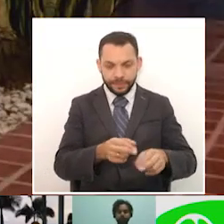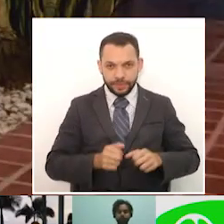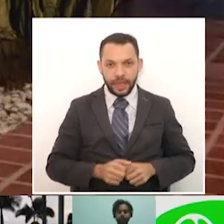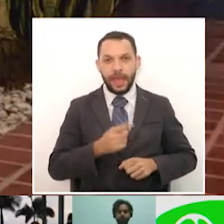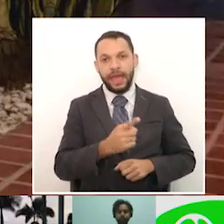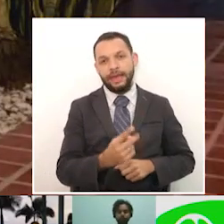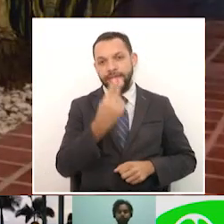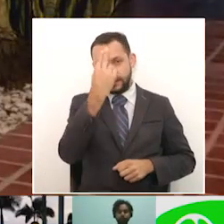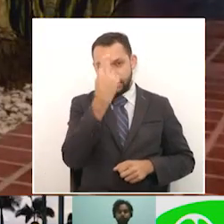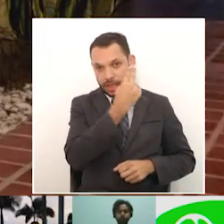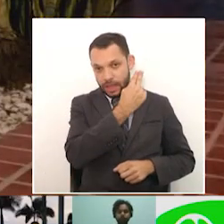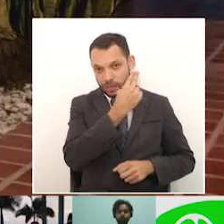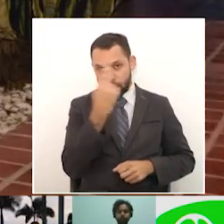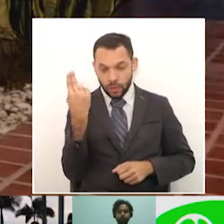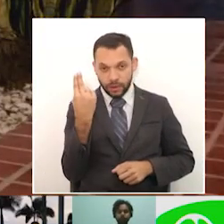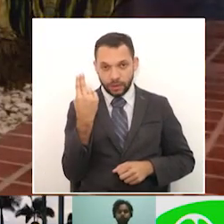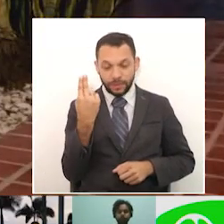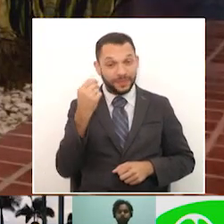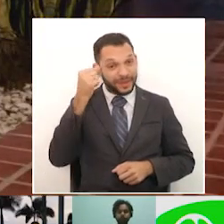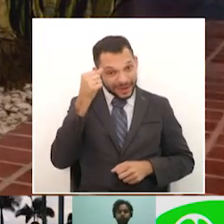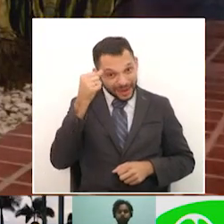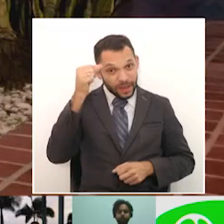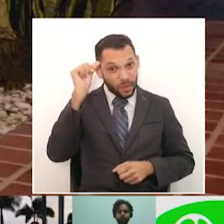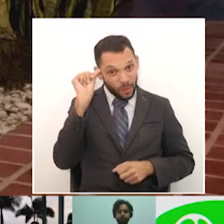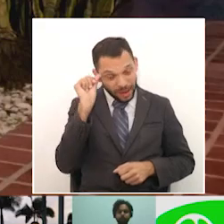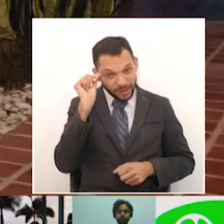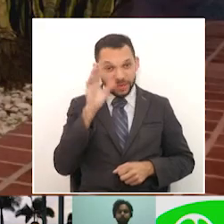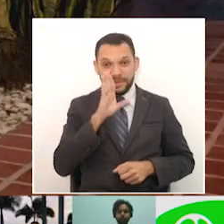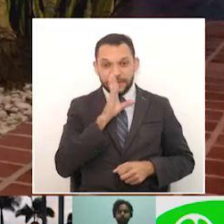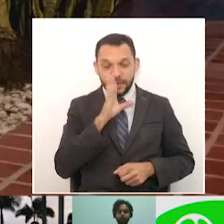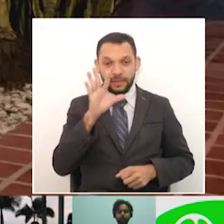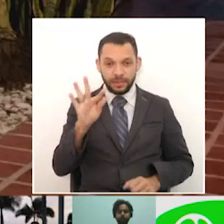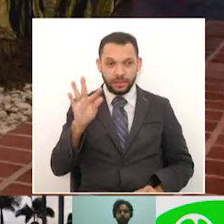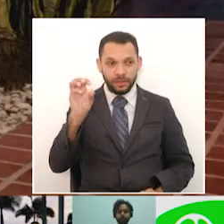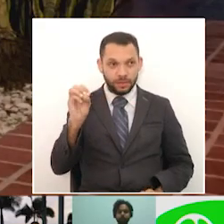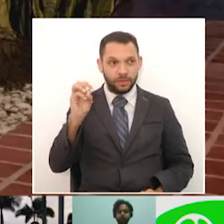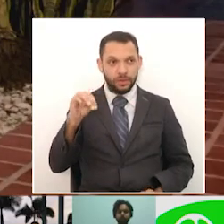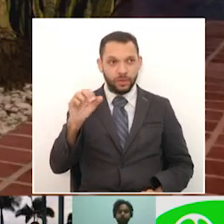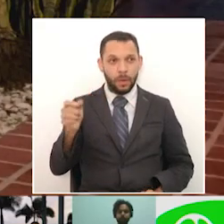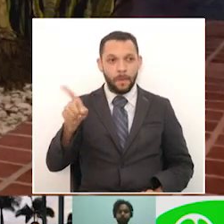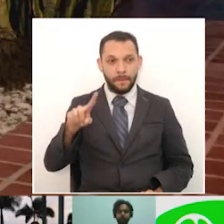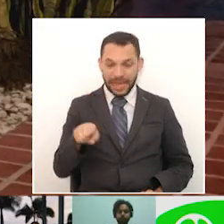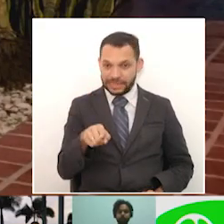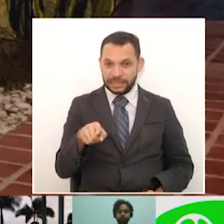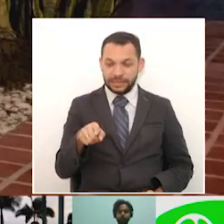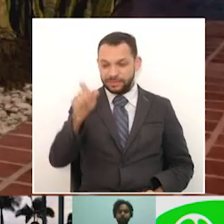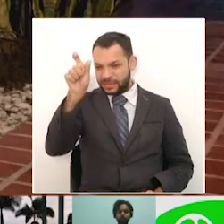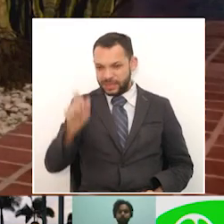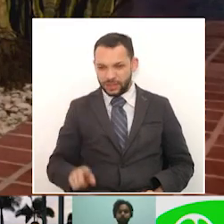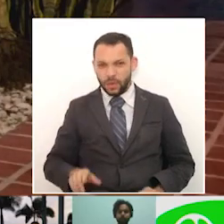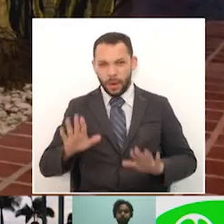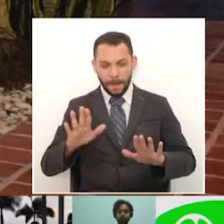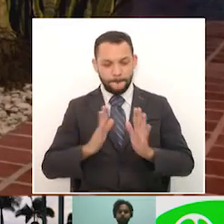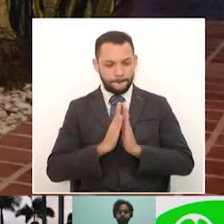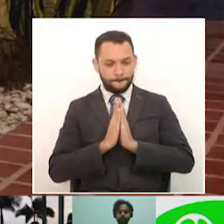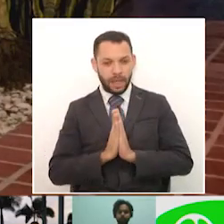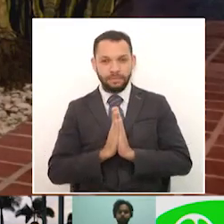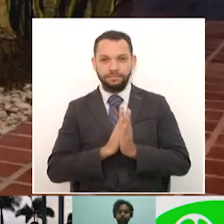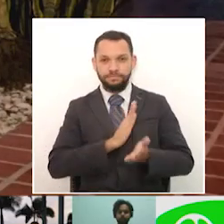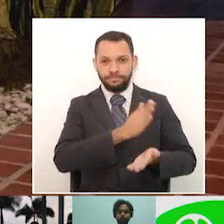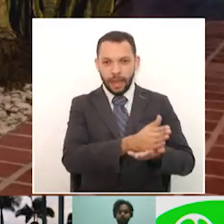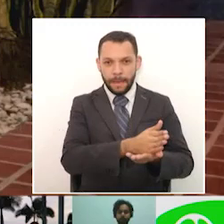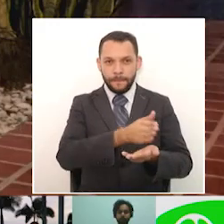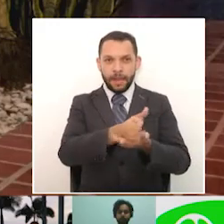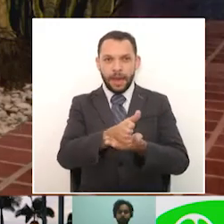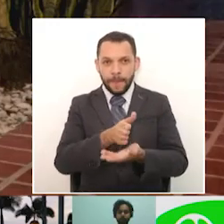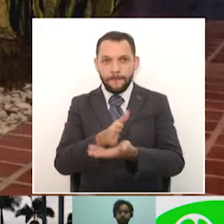allá, recordando que Santo Tomás llega a India a predicar la palabra después de la muerte de Jesús. Él entra por la parte sur